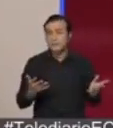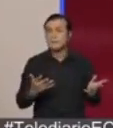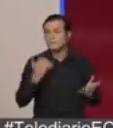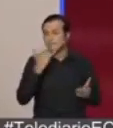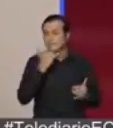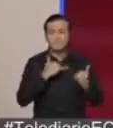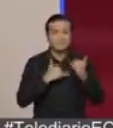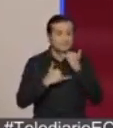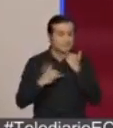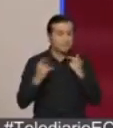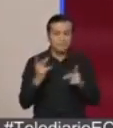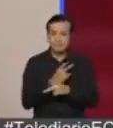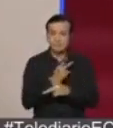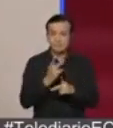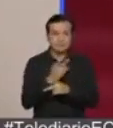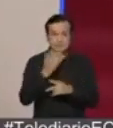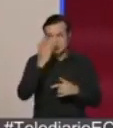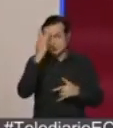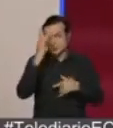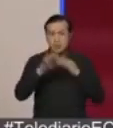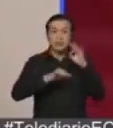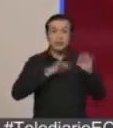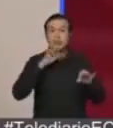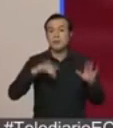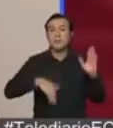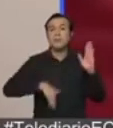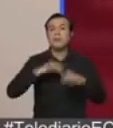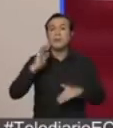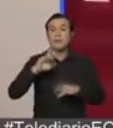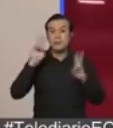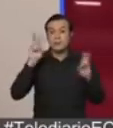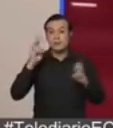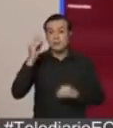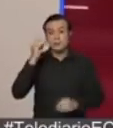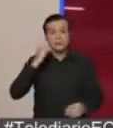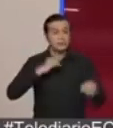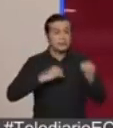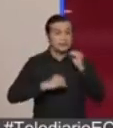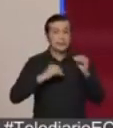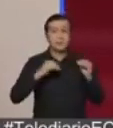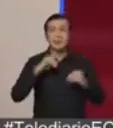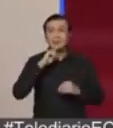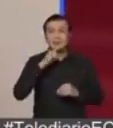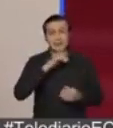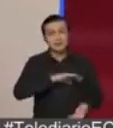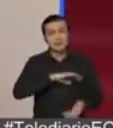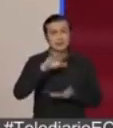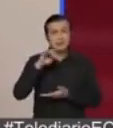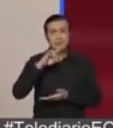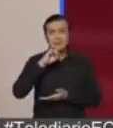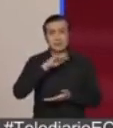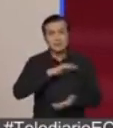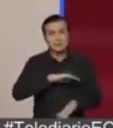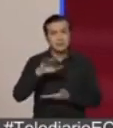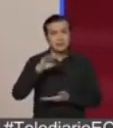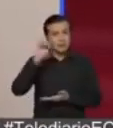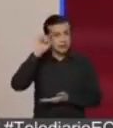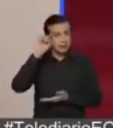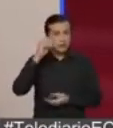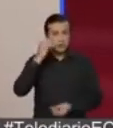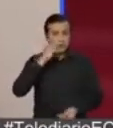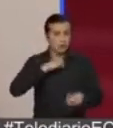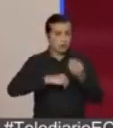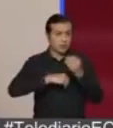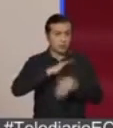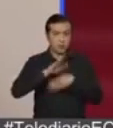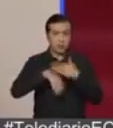a este potencial contagio como tal, sobre todo en lo que tiene que ver con alimentos y que van congelados, Fabricio. Recordemos que los alimentos van